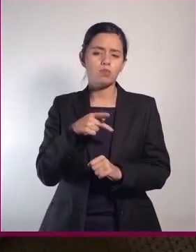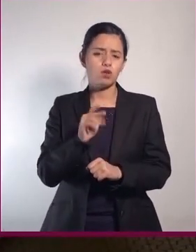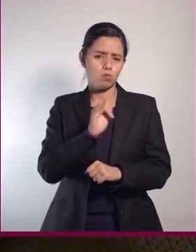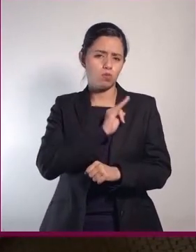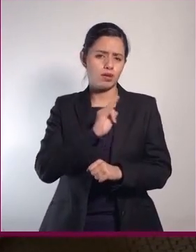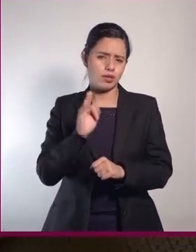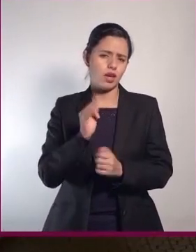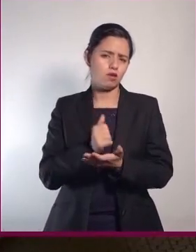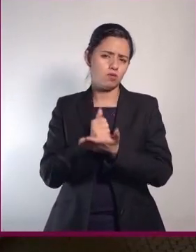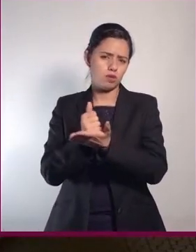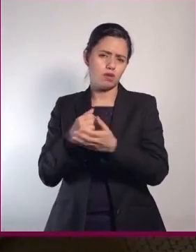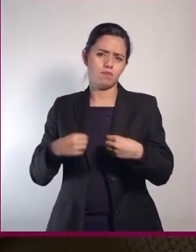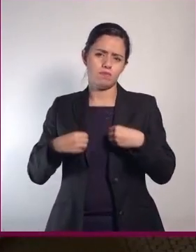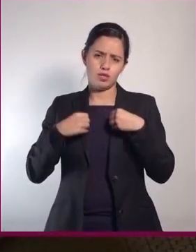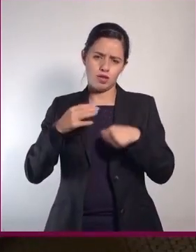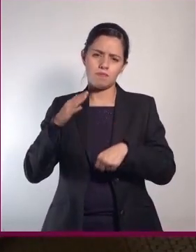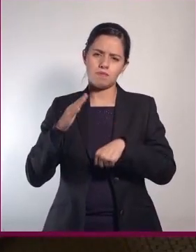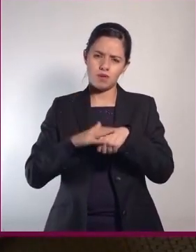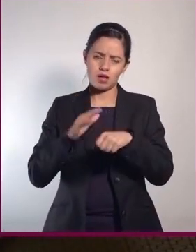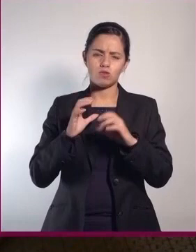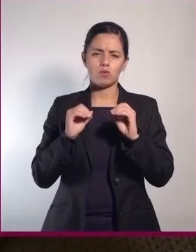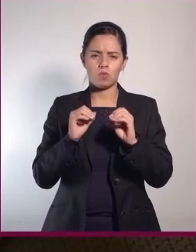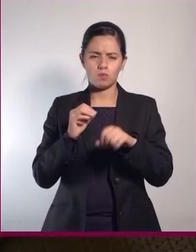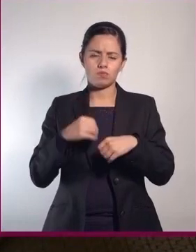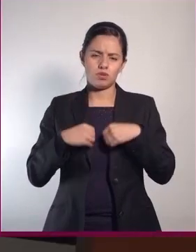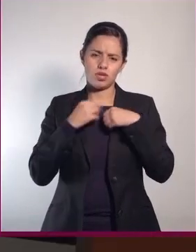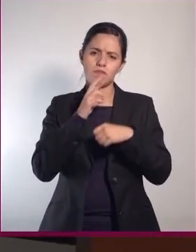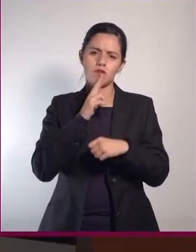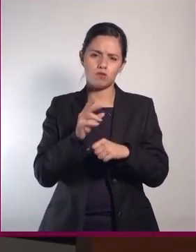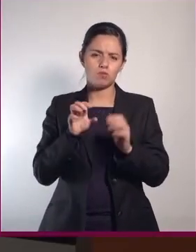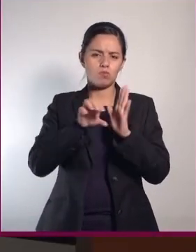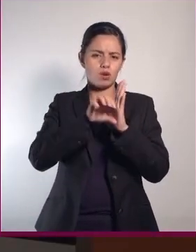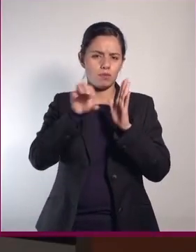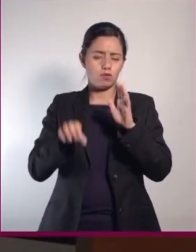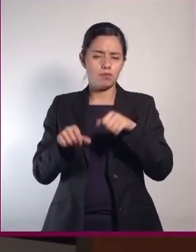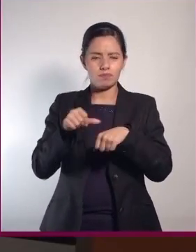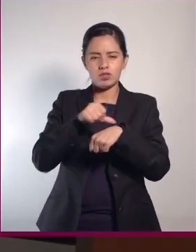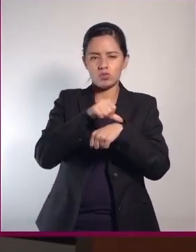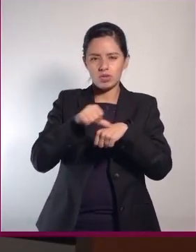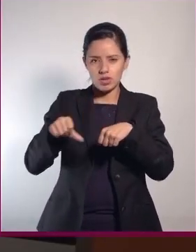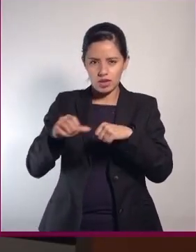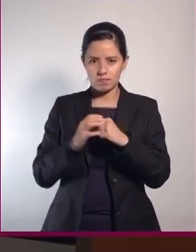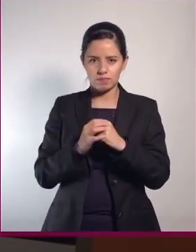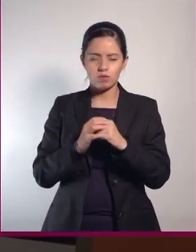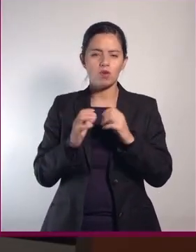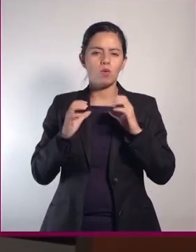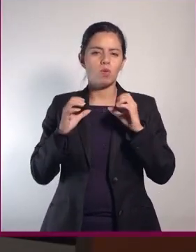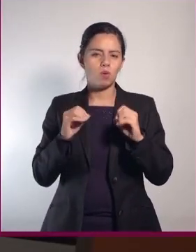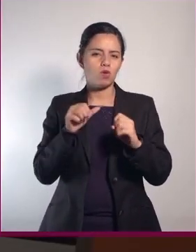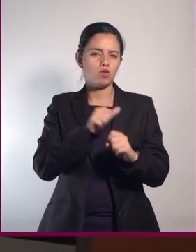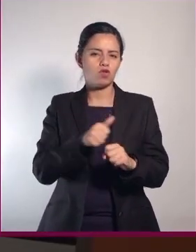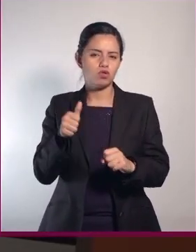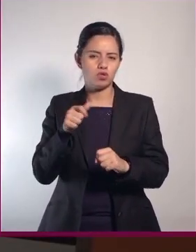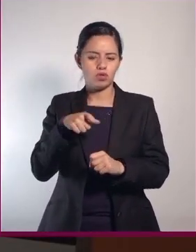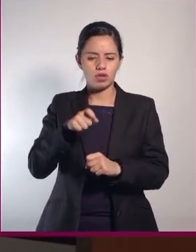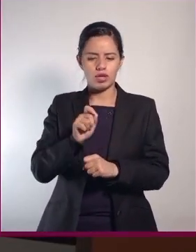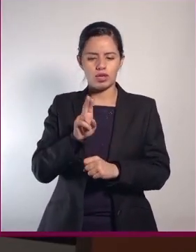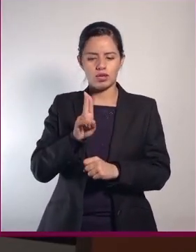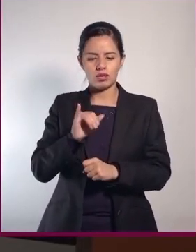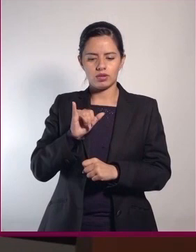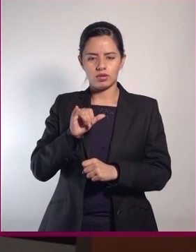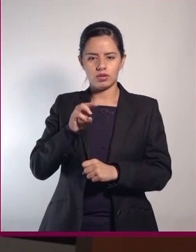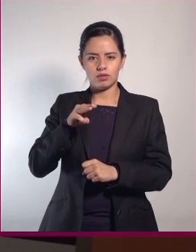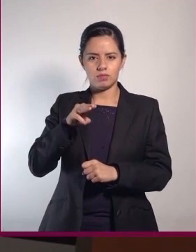extirpación de los tumores, medicamentos como la quimioterapia y también radiaciones, que son tratamientos a través de ciertas